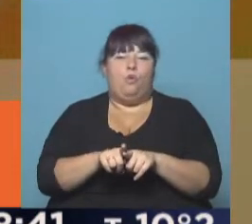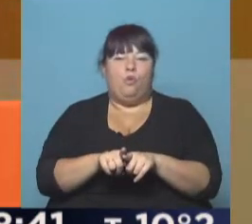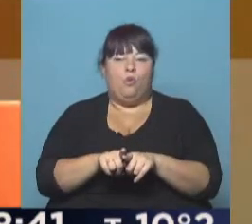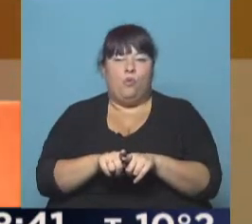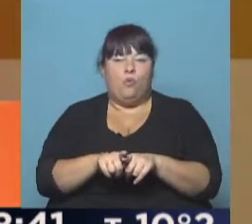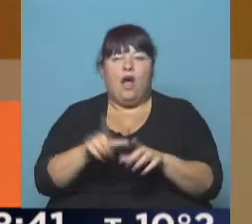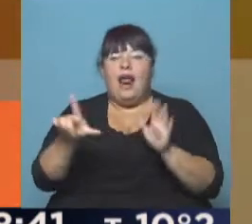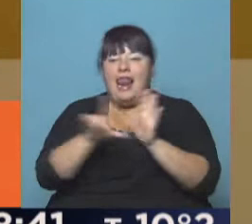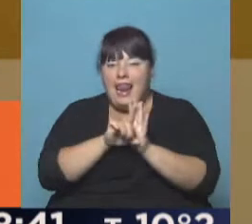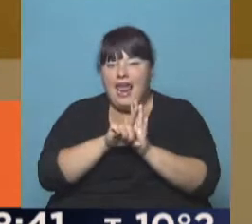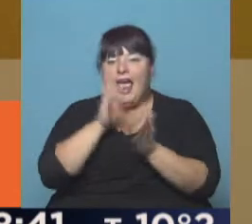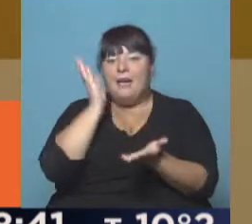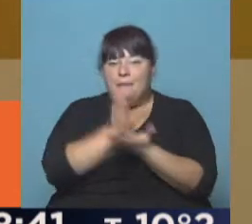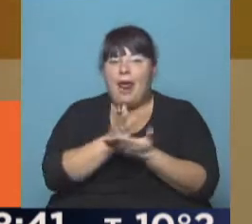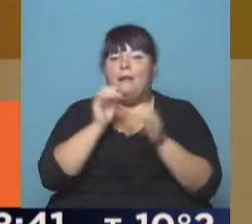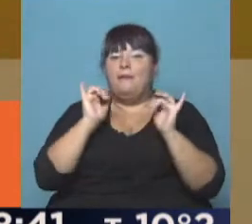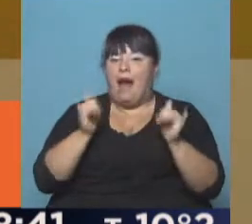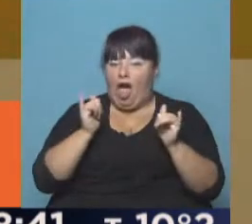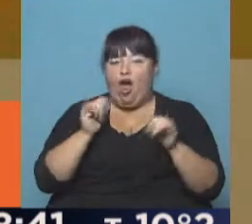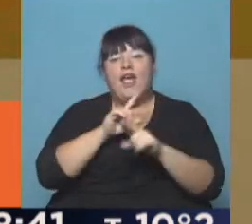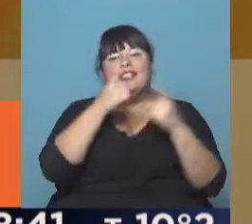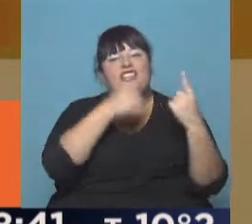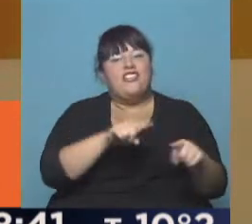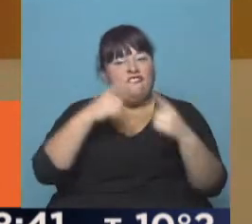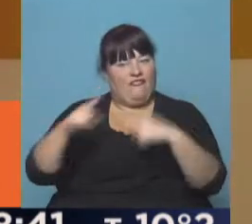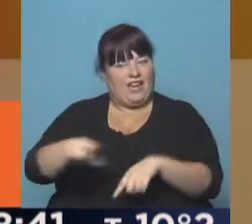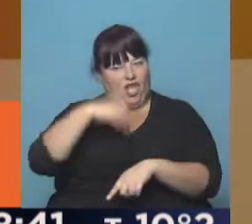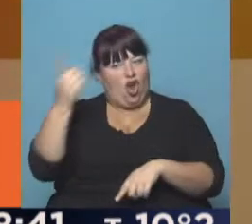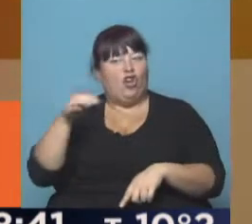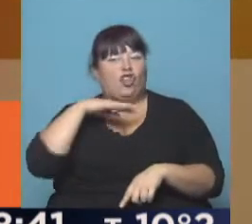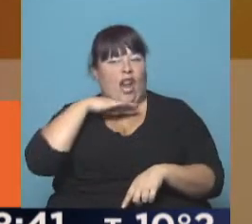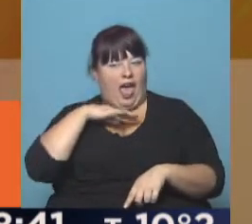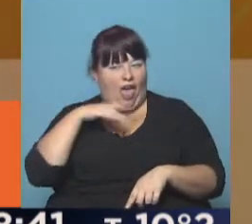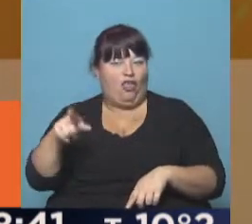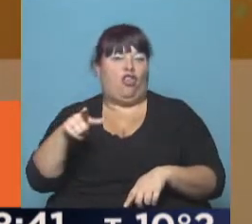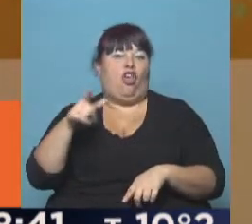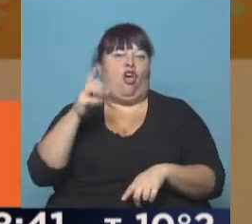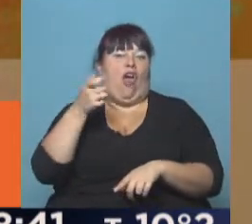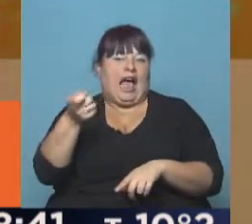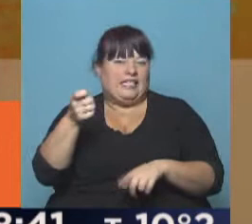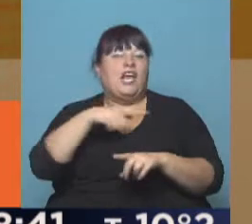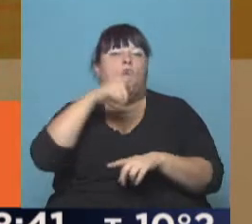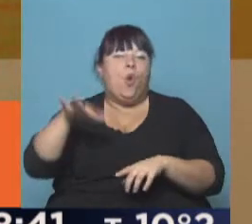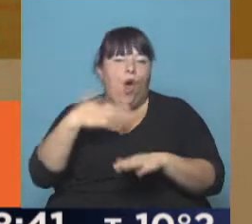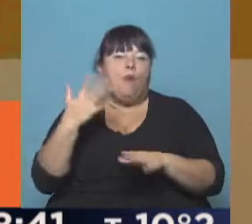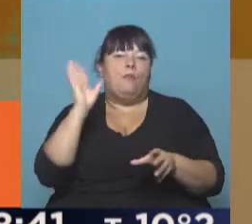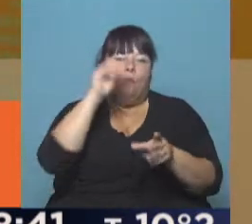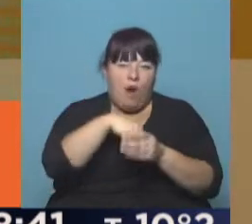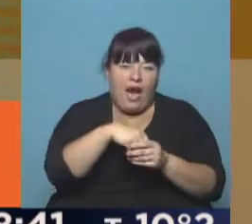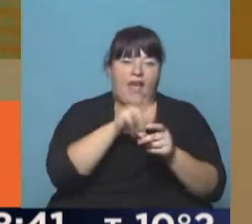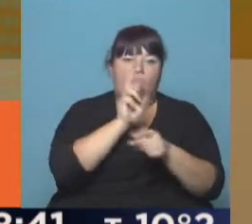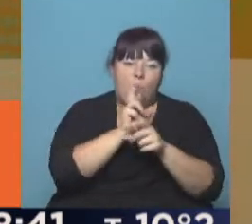ley penal juvenil que no sea igual que los otros delincuentes que haya lugares donde puedan ser